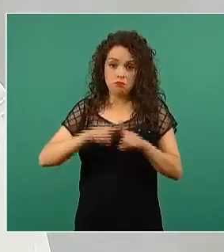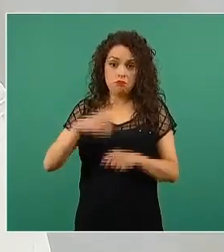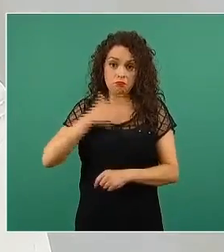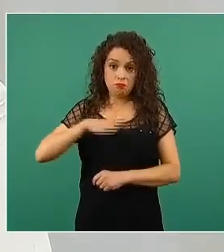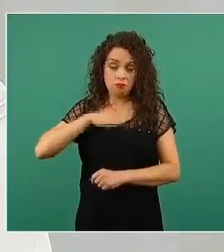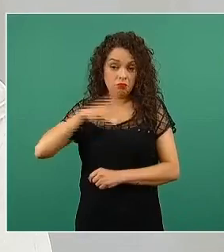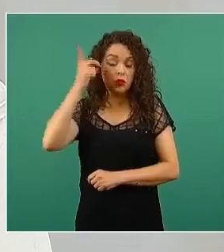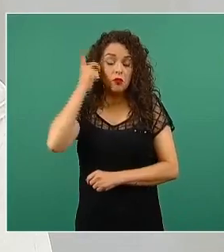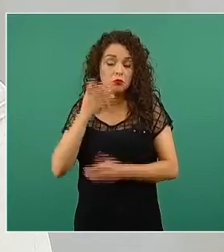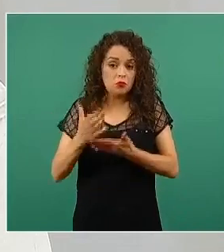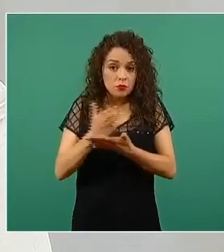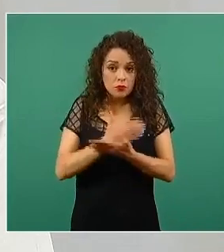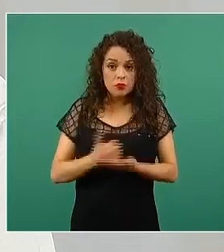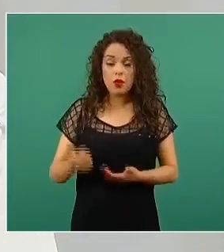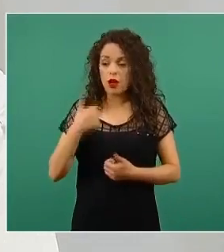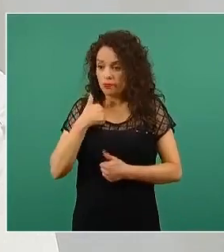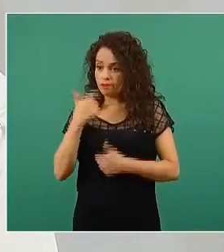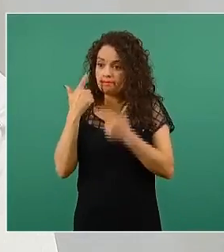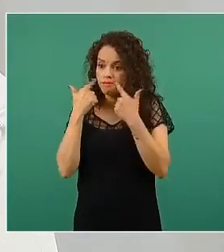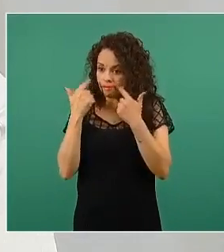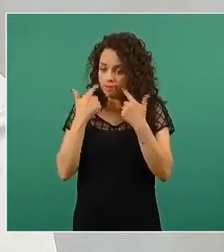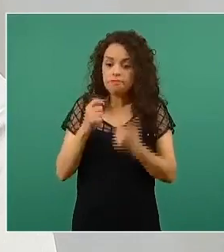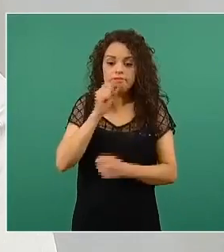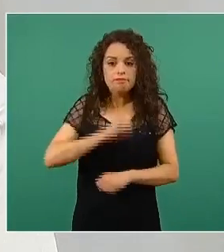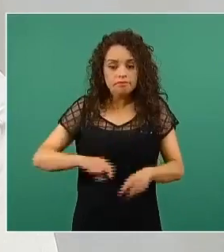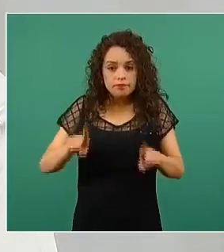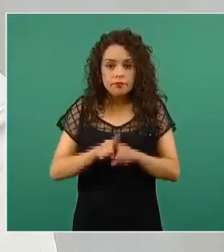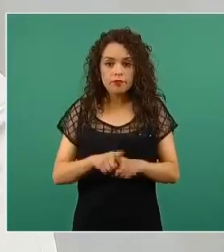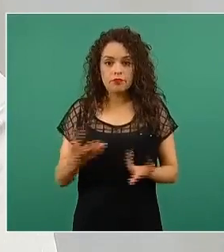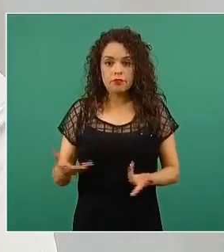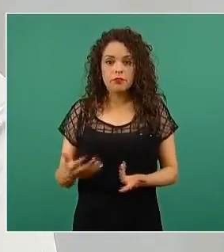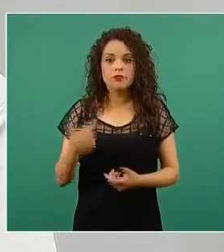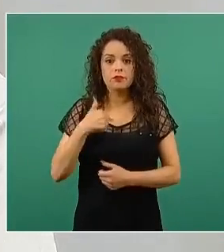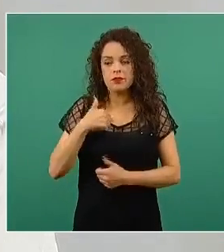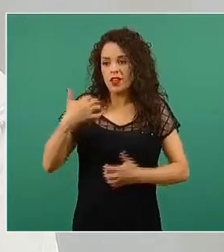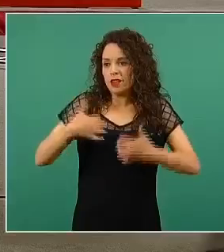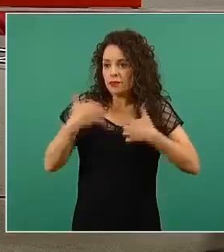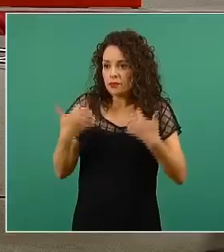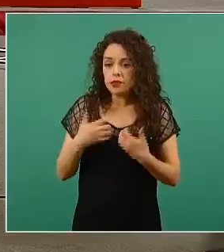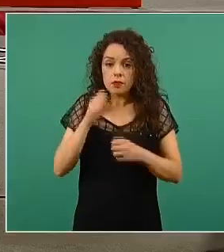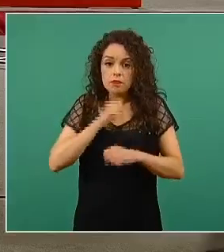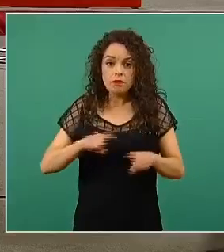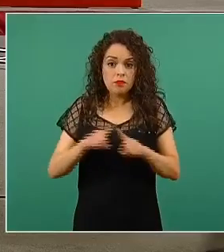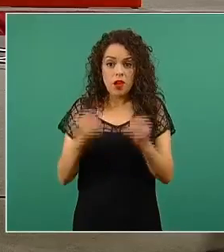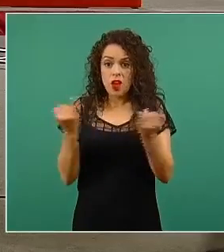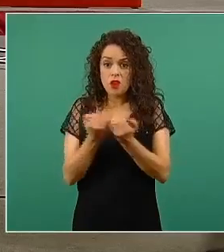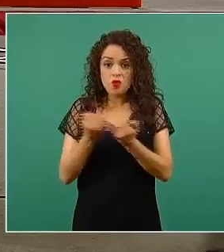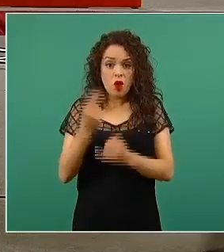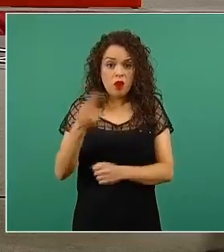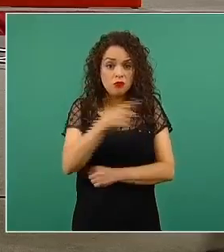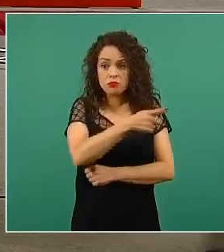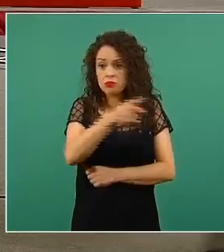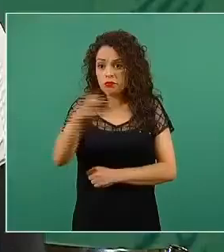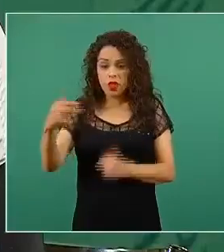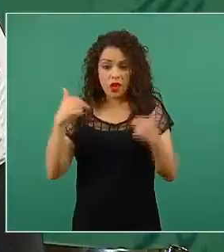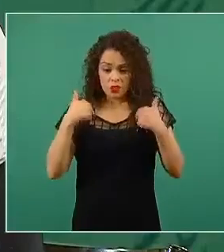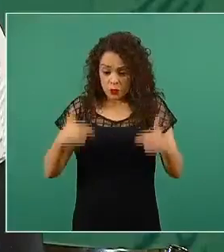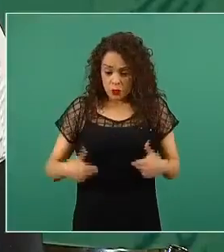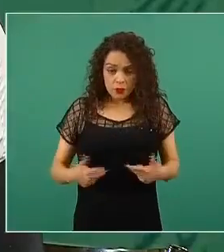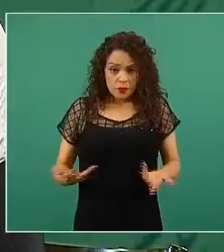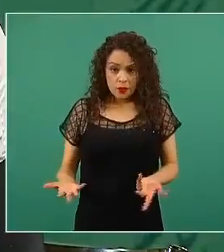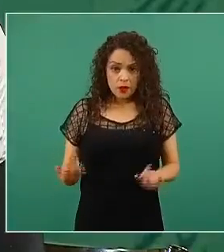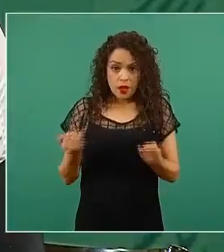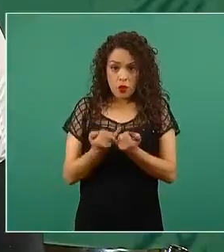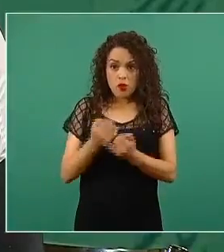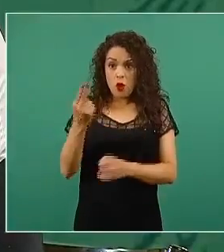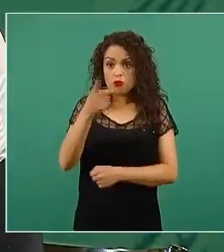también se queja, y también es como cualquier otro ser humano, como usted, o como usted que está en casa,